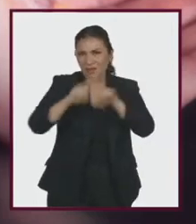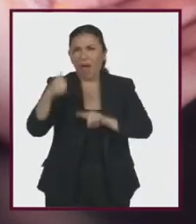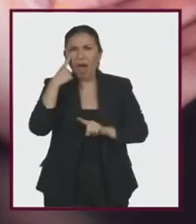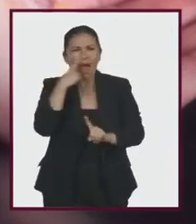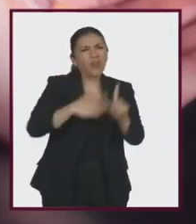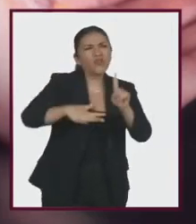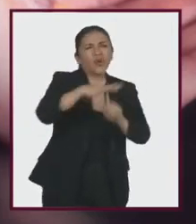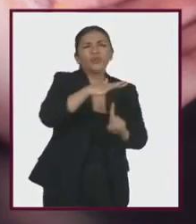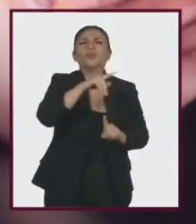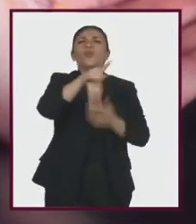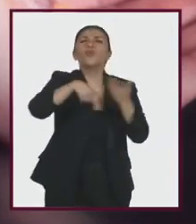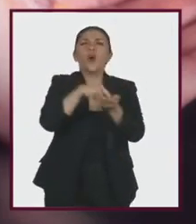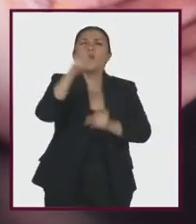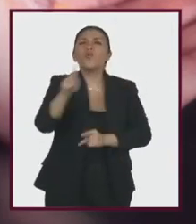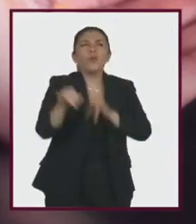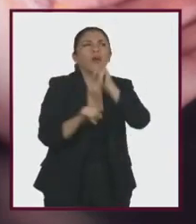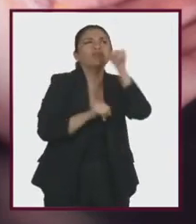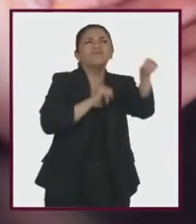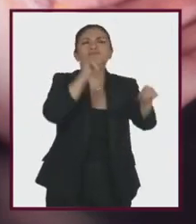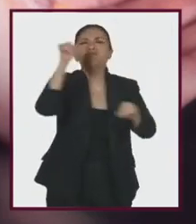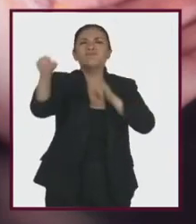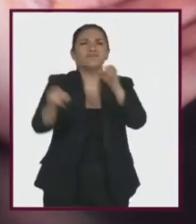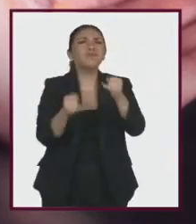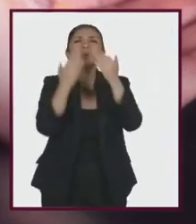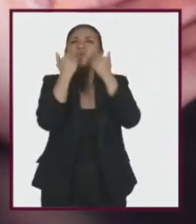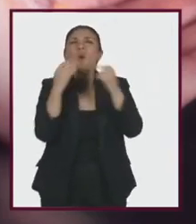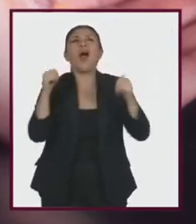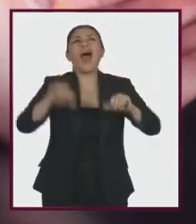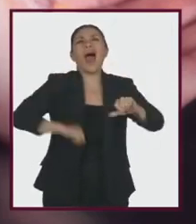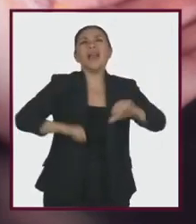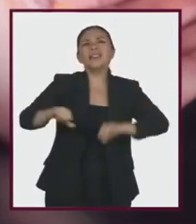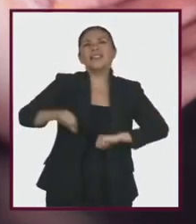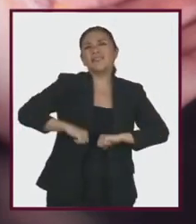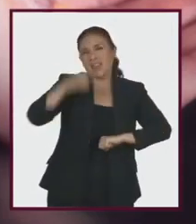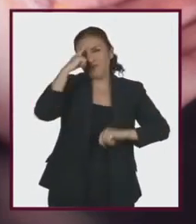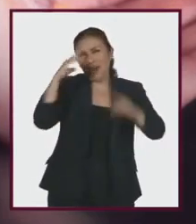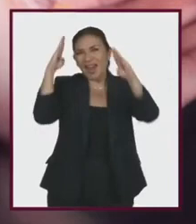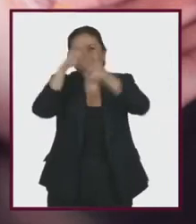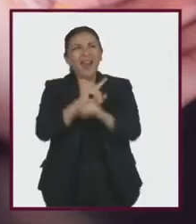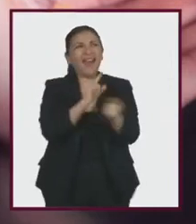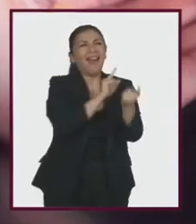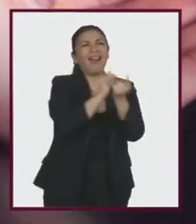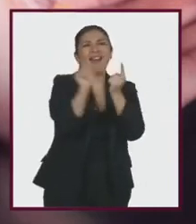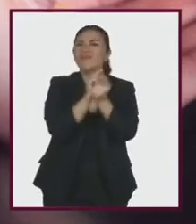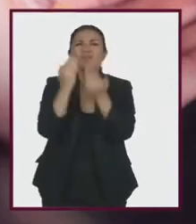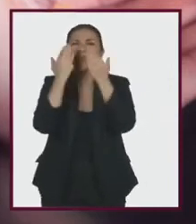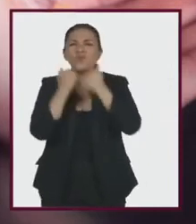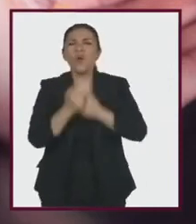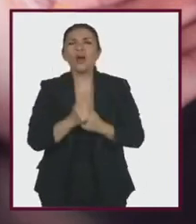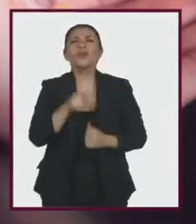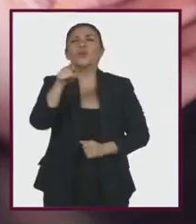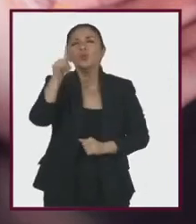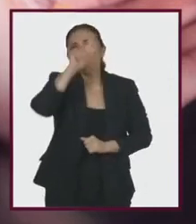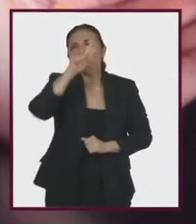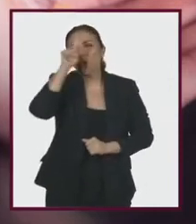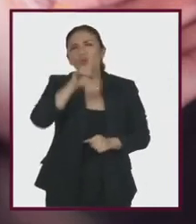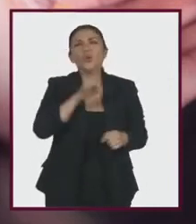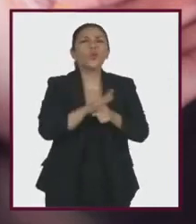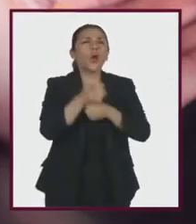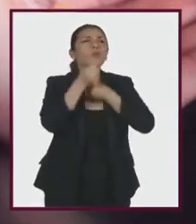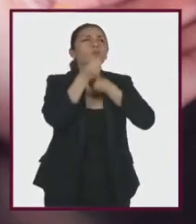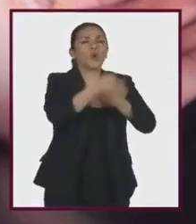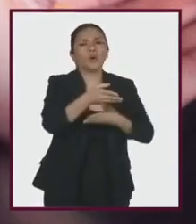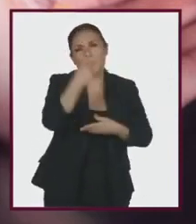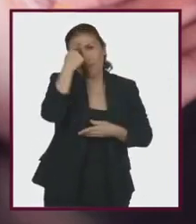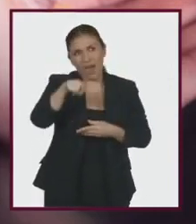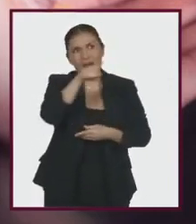contextos rurales en los cuales no pueden tener acceso a actividades recreativas y de socialización, ¿qué sugerencias nos darías,